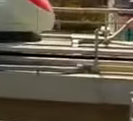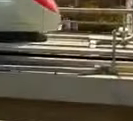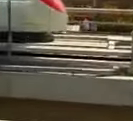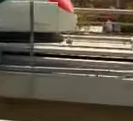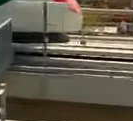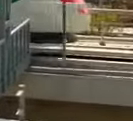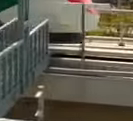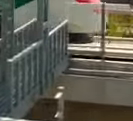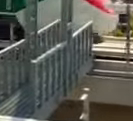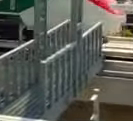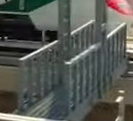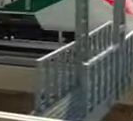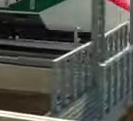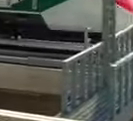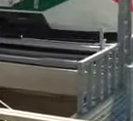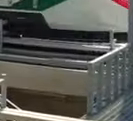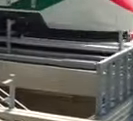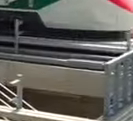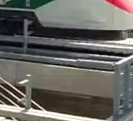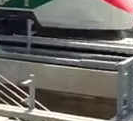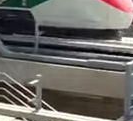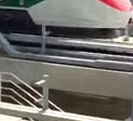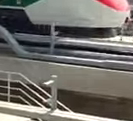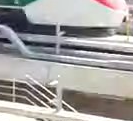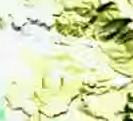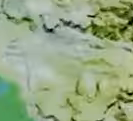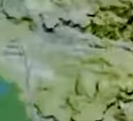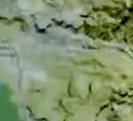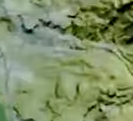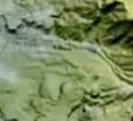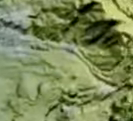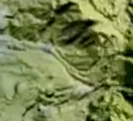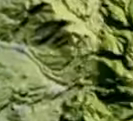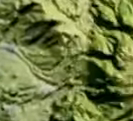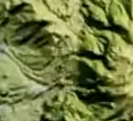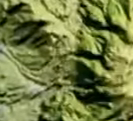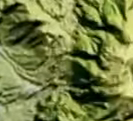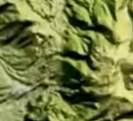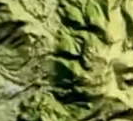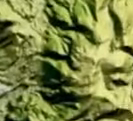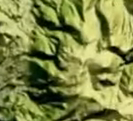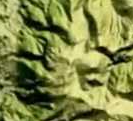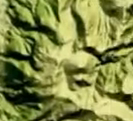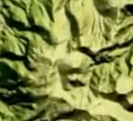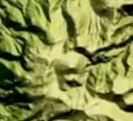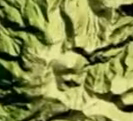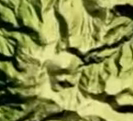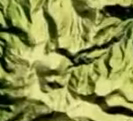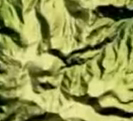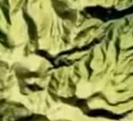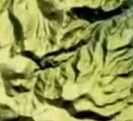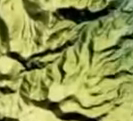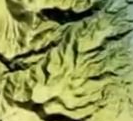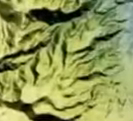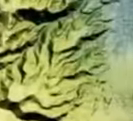Construcción del tren interurbano México-Toluca. Reporte semanal. Tramo 1, 36 kilómetros. Avance a